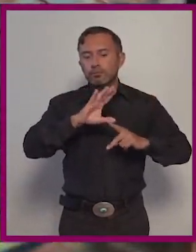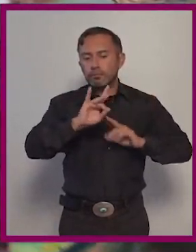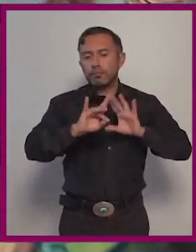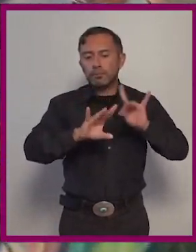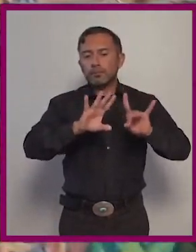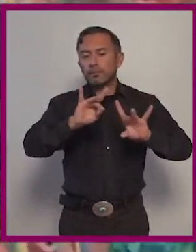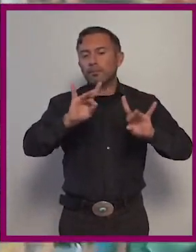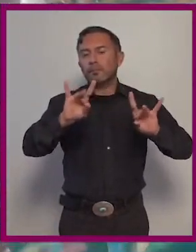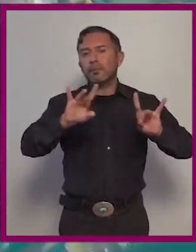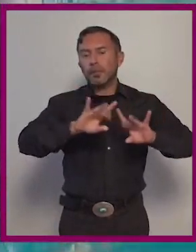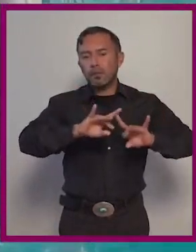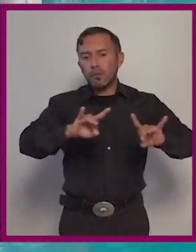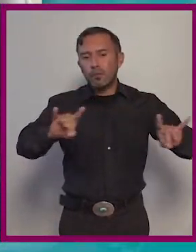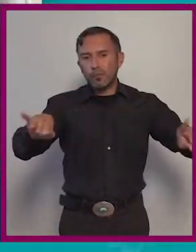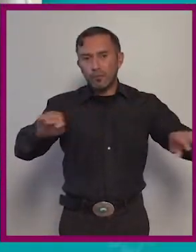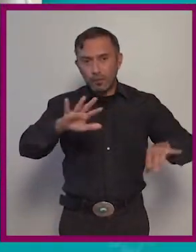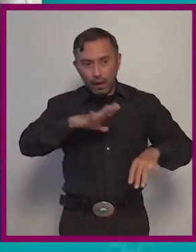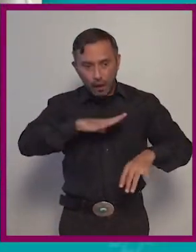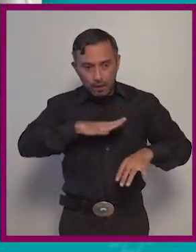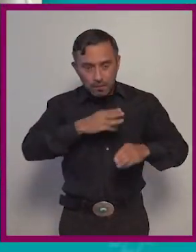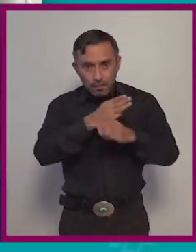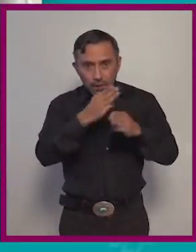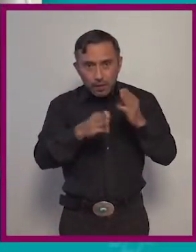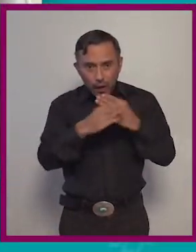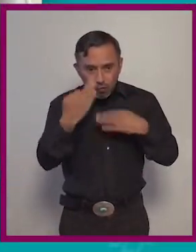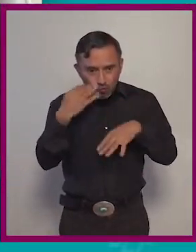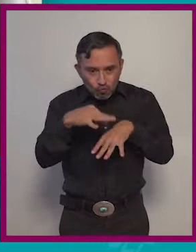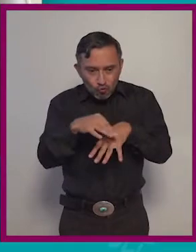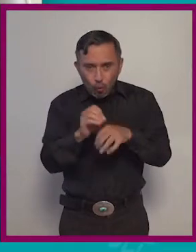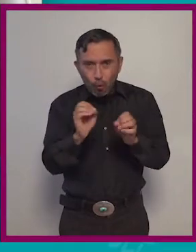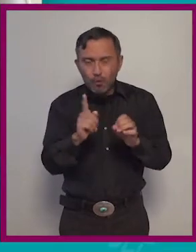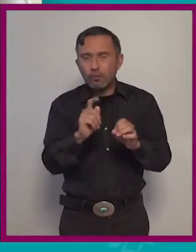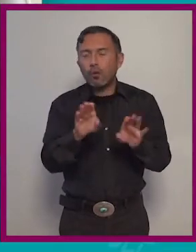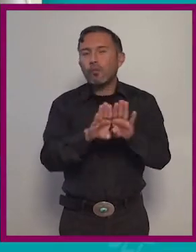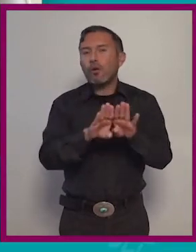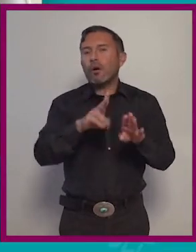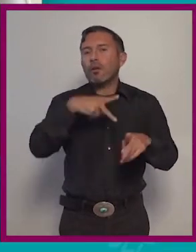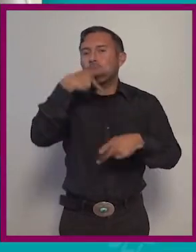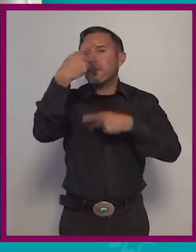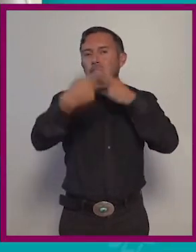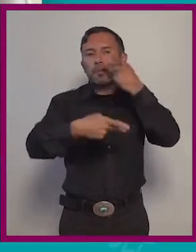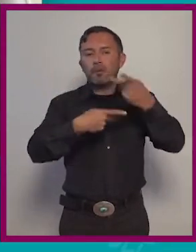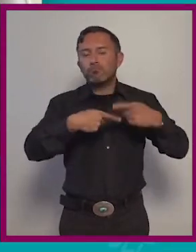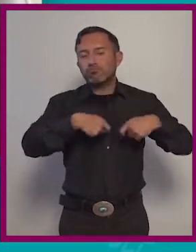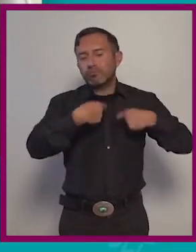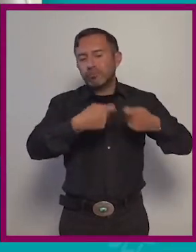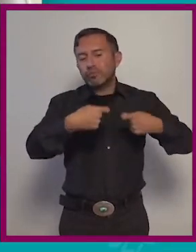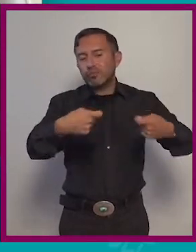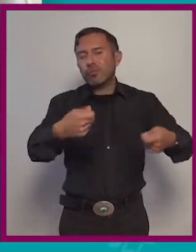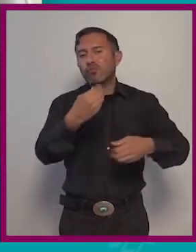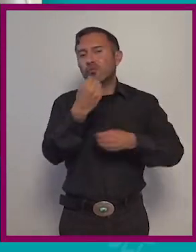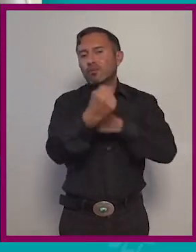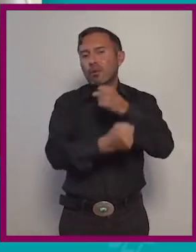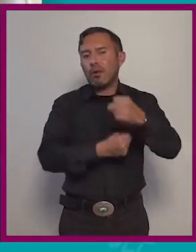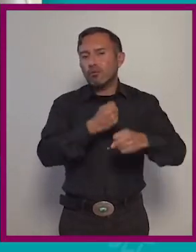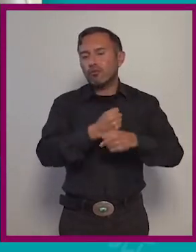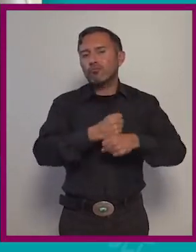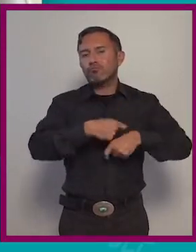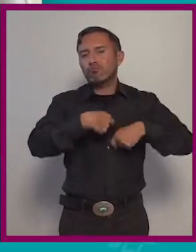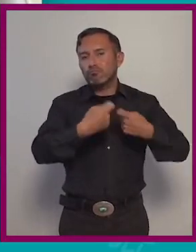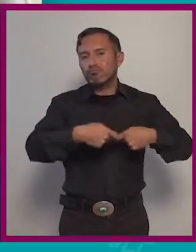encuentran un soporte material, se han venido transmitiendo de boca en boca durante muchos años, ¿no? Entonces,